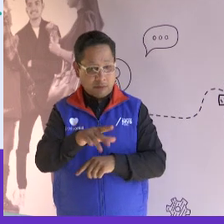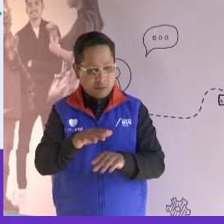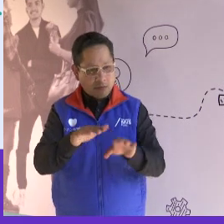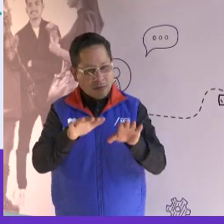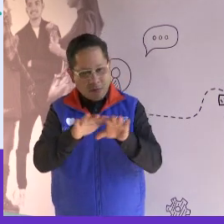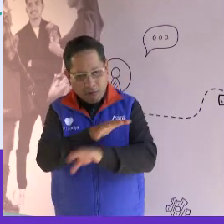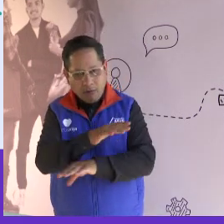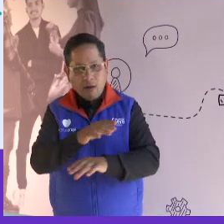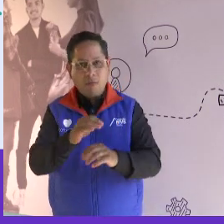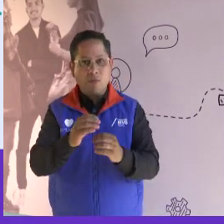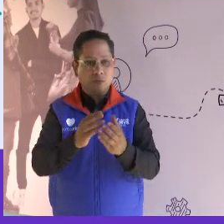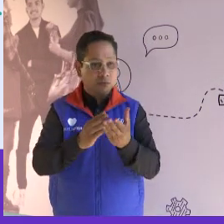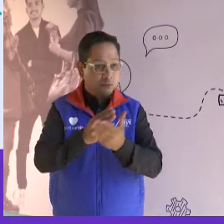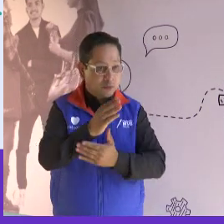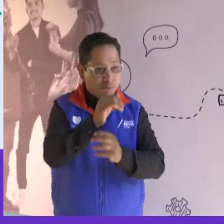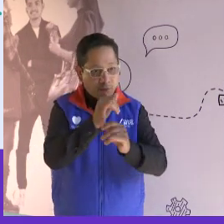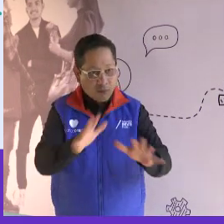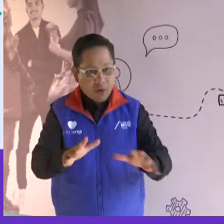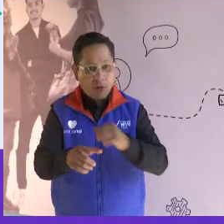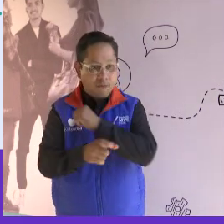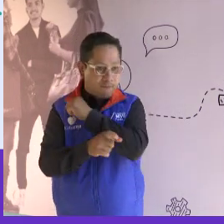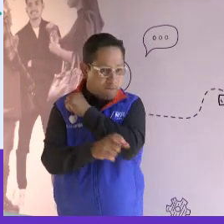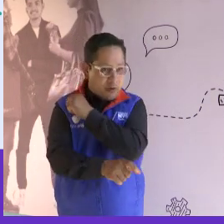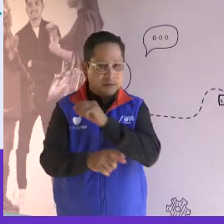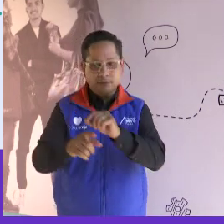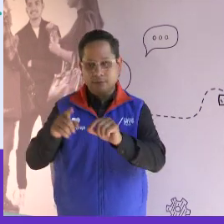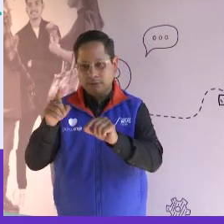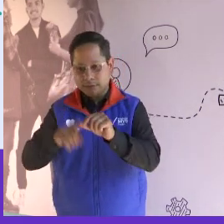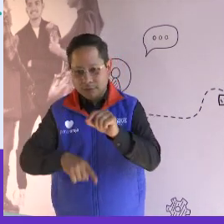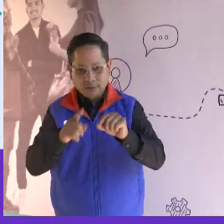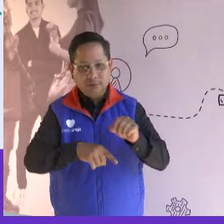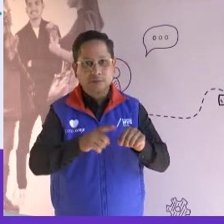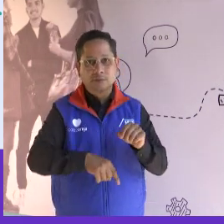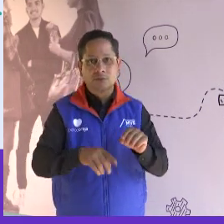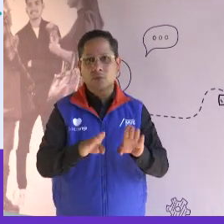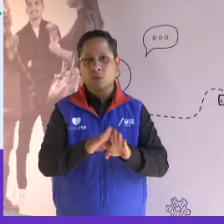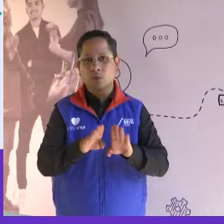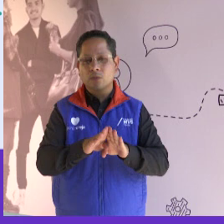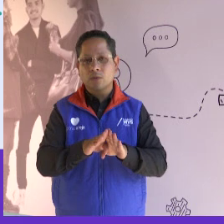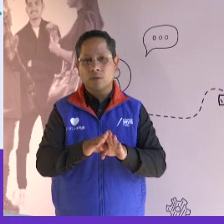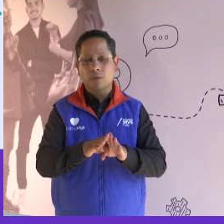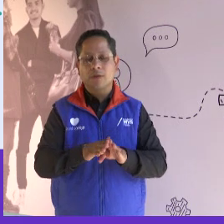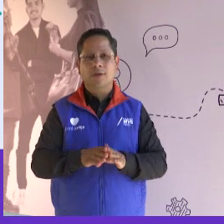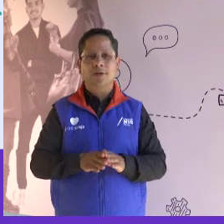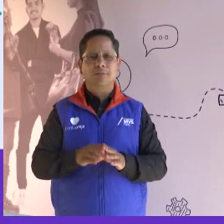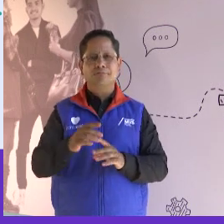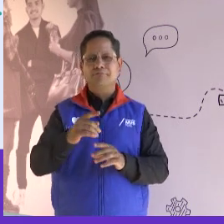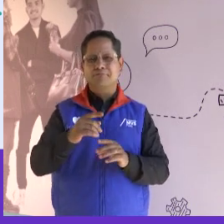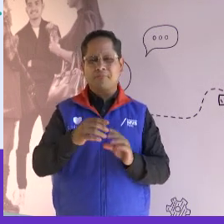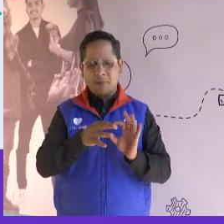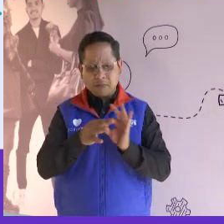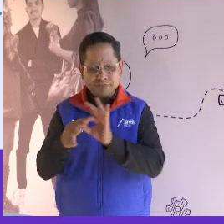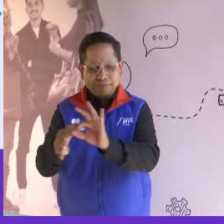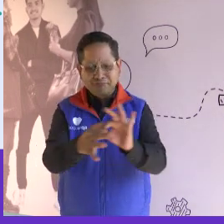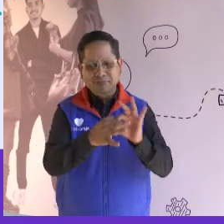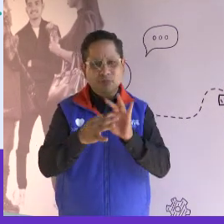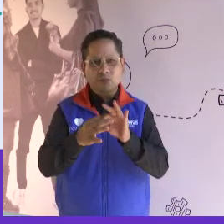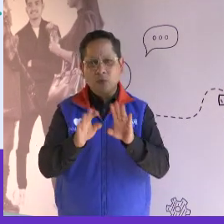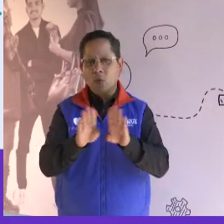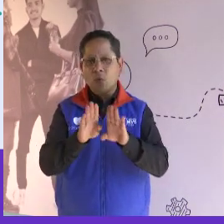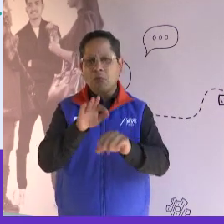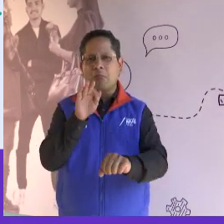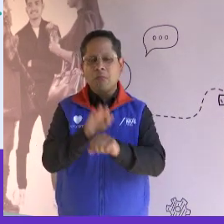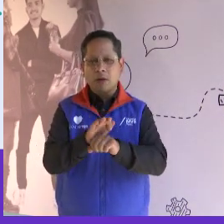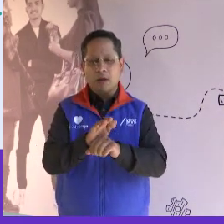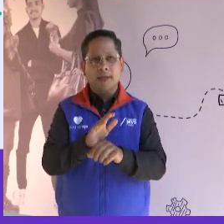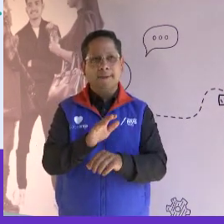acceso a la información y combate a la corrupción, básicamente, ¿no? ¿En qué sentido digo que las redes protegen? Bueno,